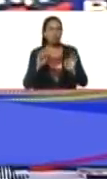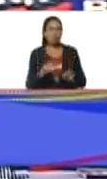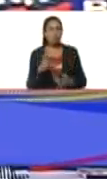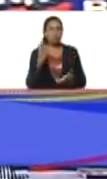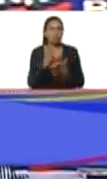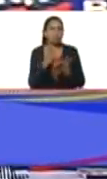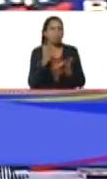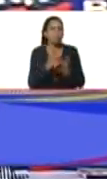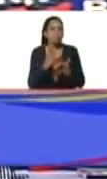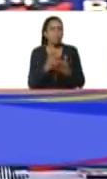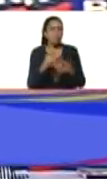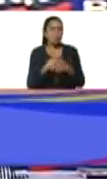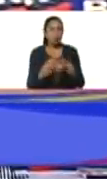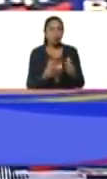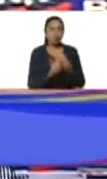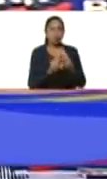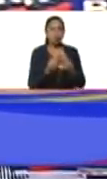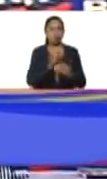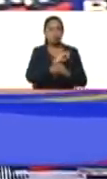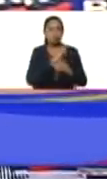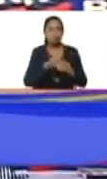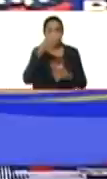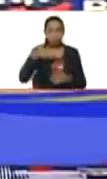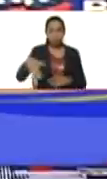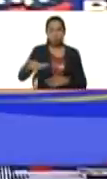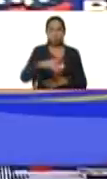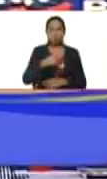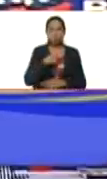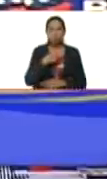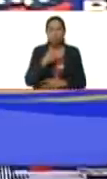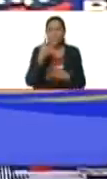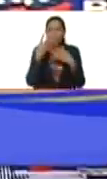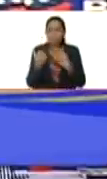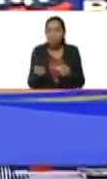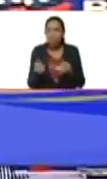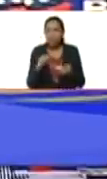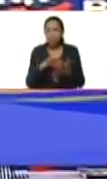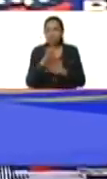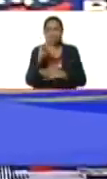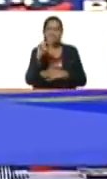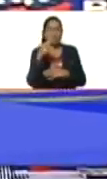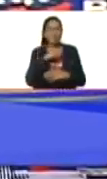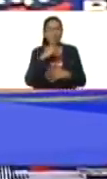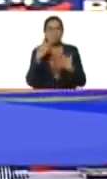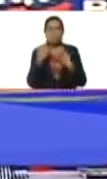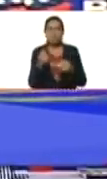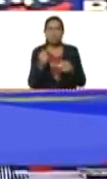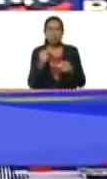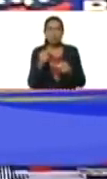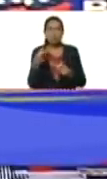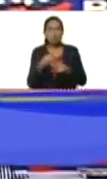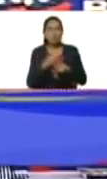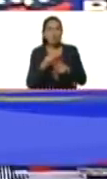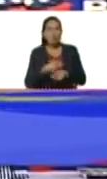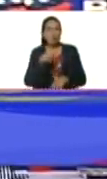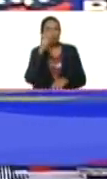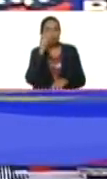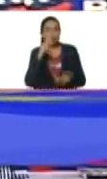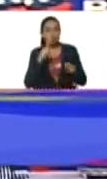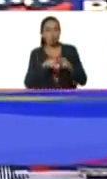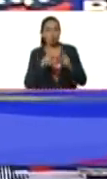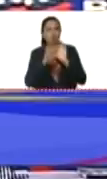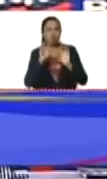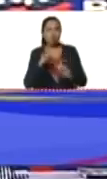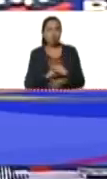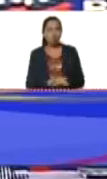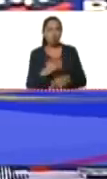siempre junto al poder popular. Yo no entiendo ni entenderé jamás a un gobernante